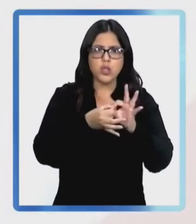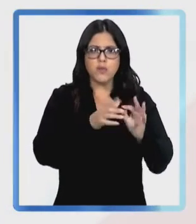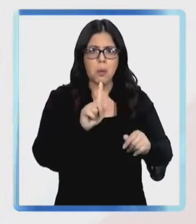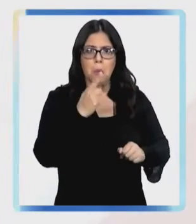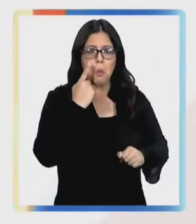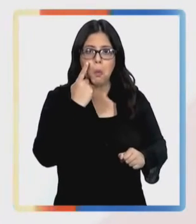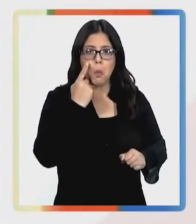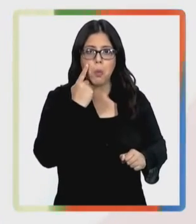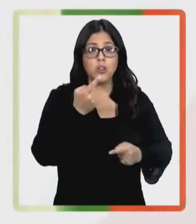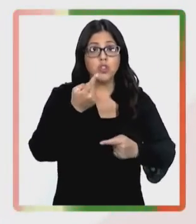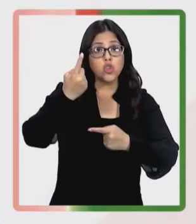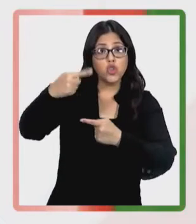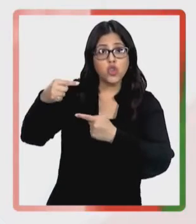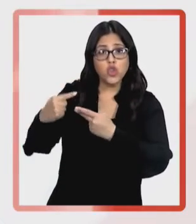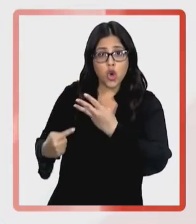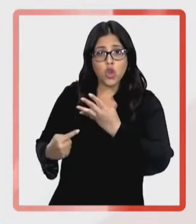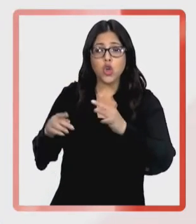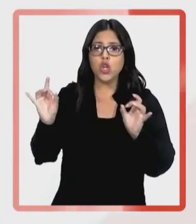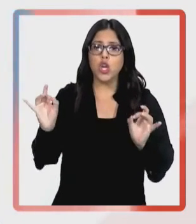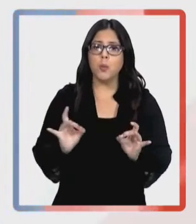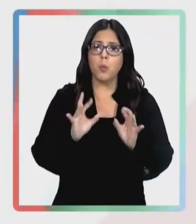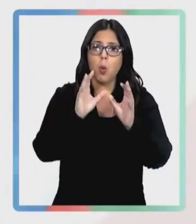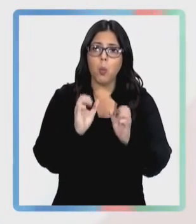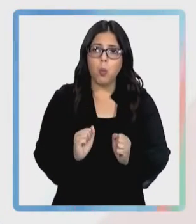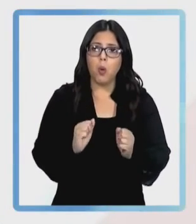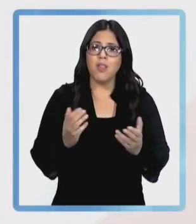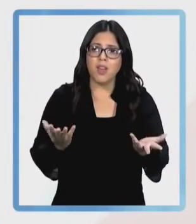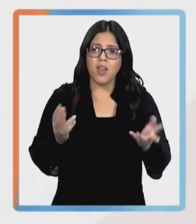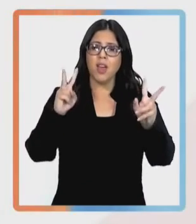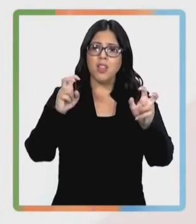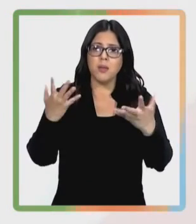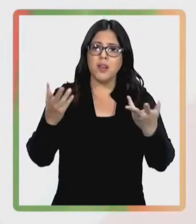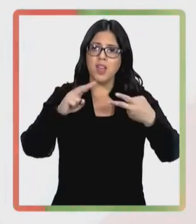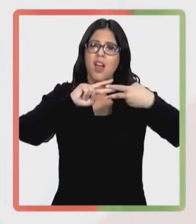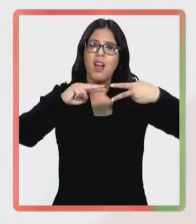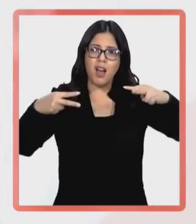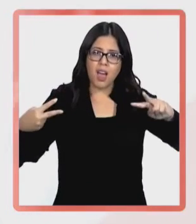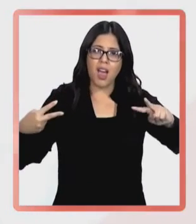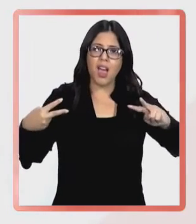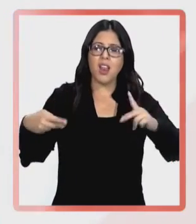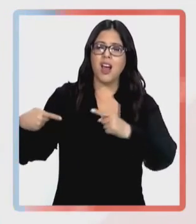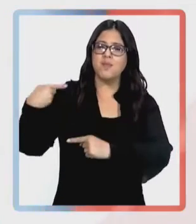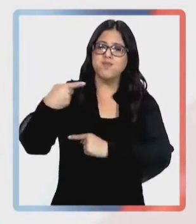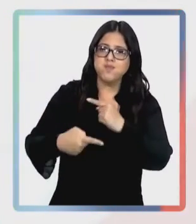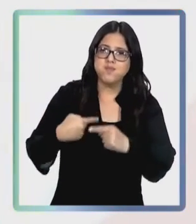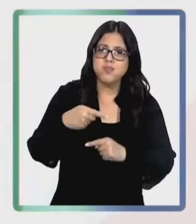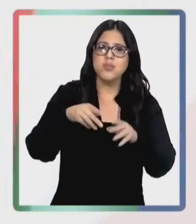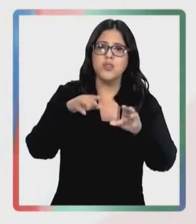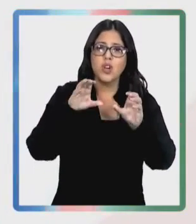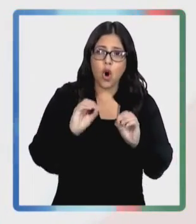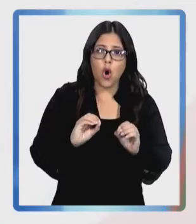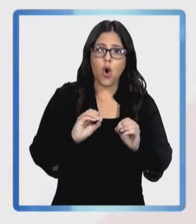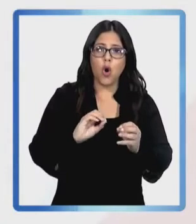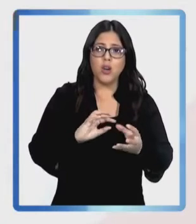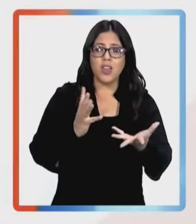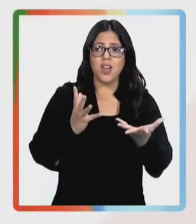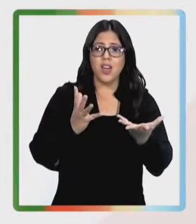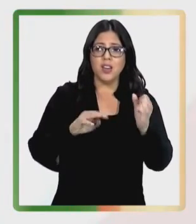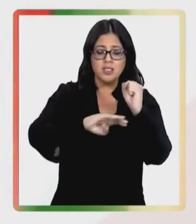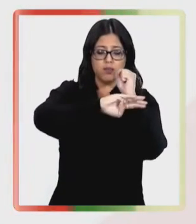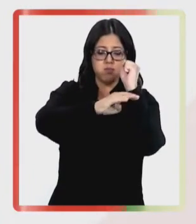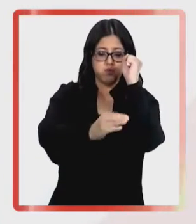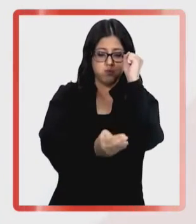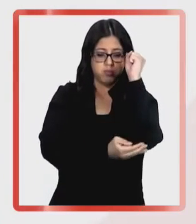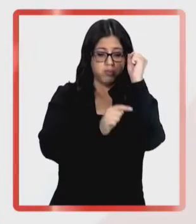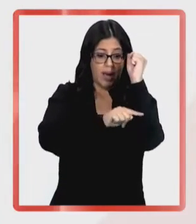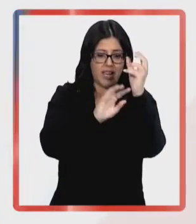desconocida y otros que pueden responder a alguna mutación genética o malformación propia del desarrollo embrionario también.